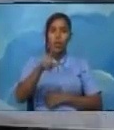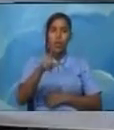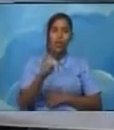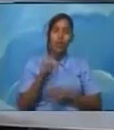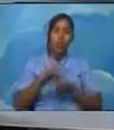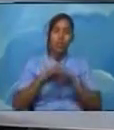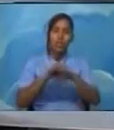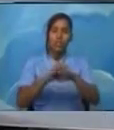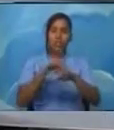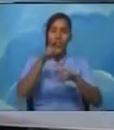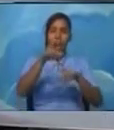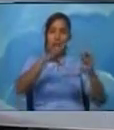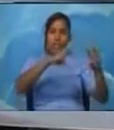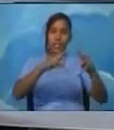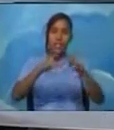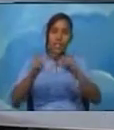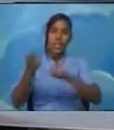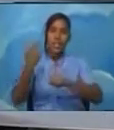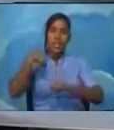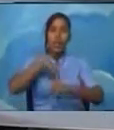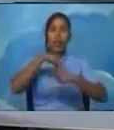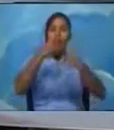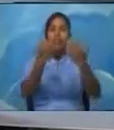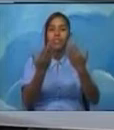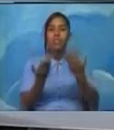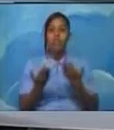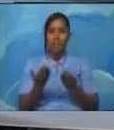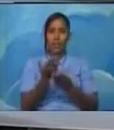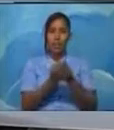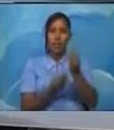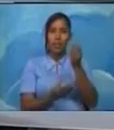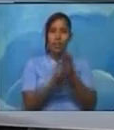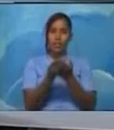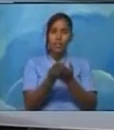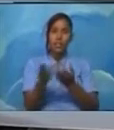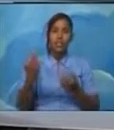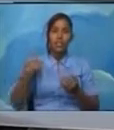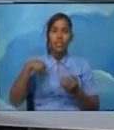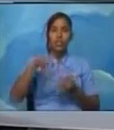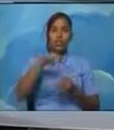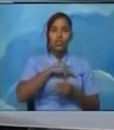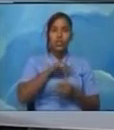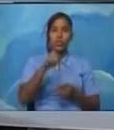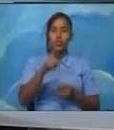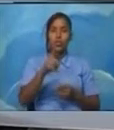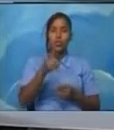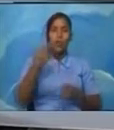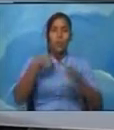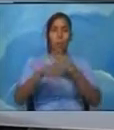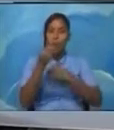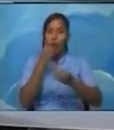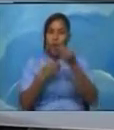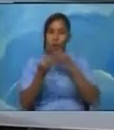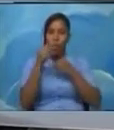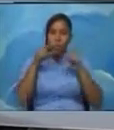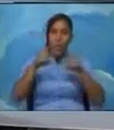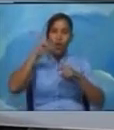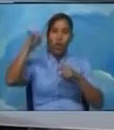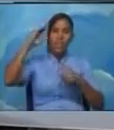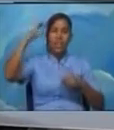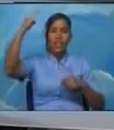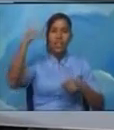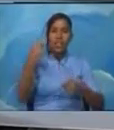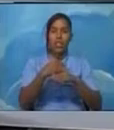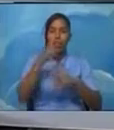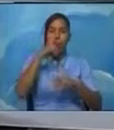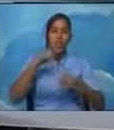a esa tierra y nos la entregará. Y nosotros nos los vamos a comer a ellos como el